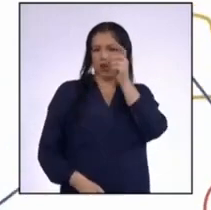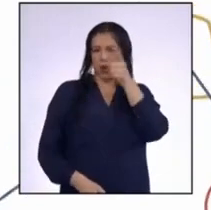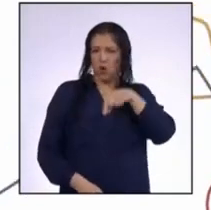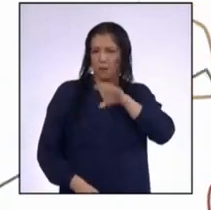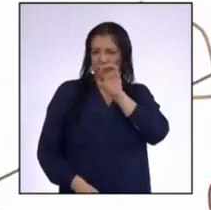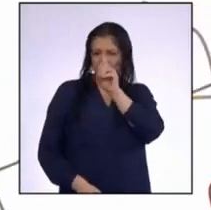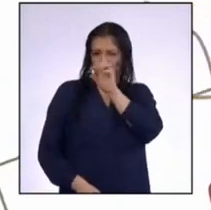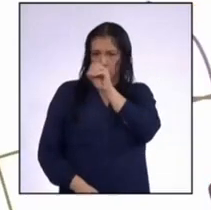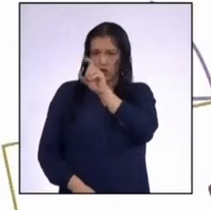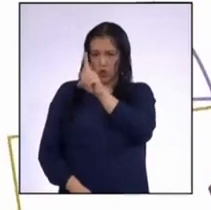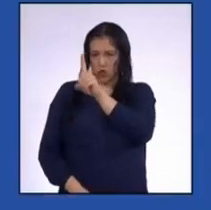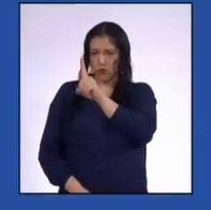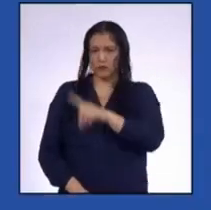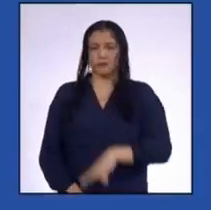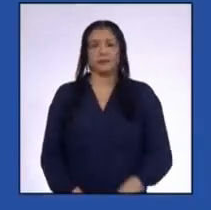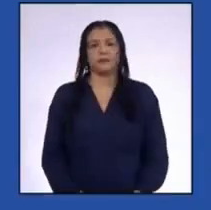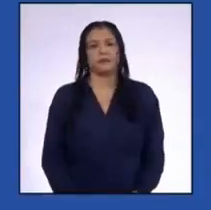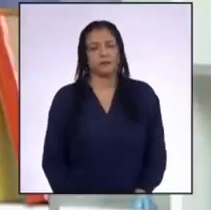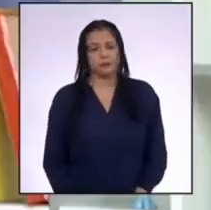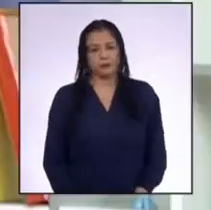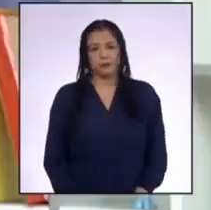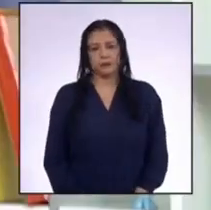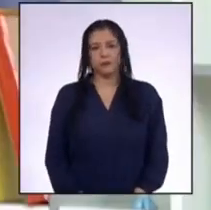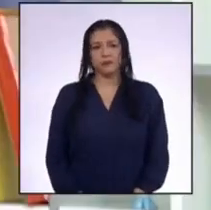decimales.